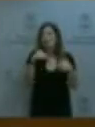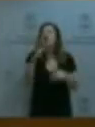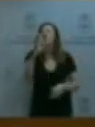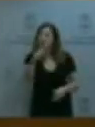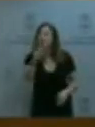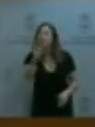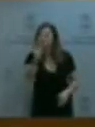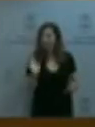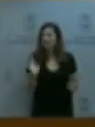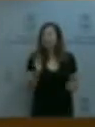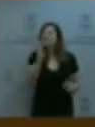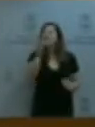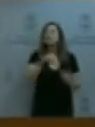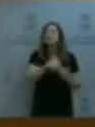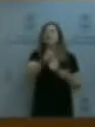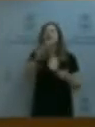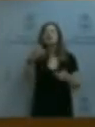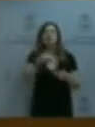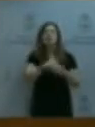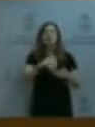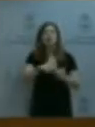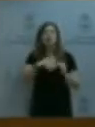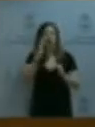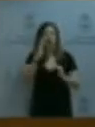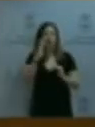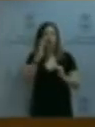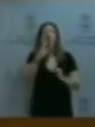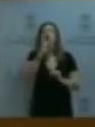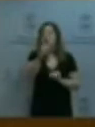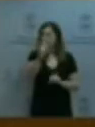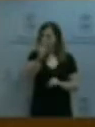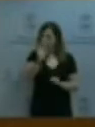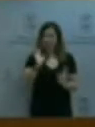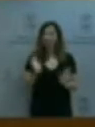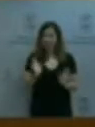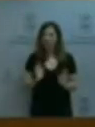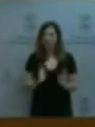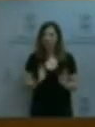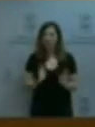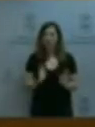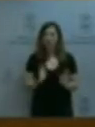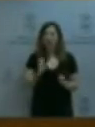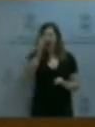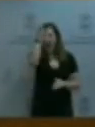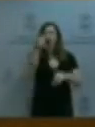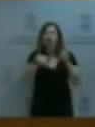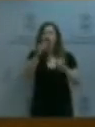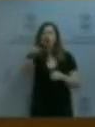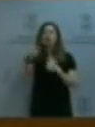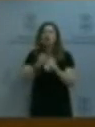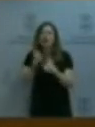millones. Hubo robo, sí, a los mineros. Hubo estafa a los mineros. Hubo